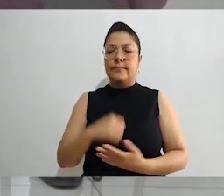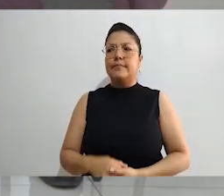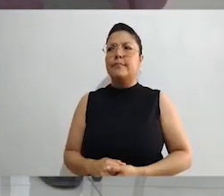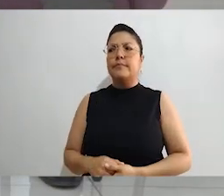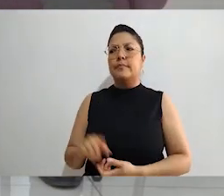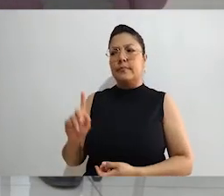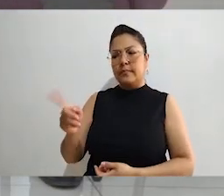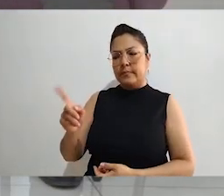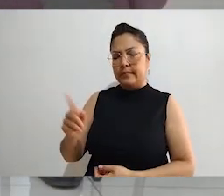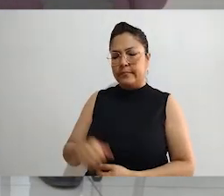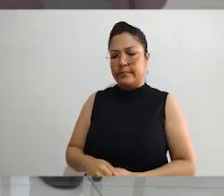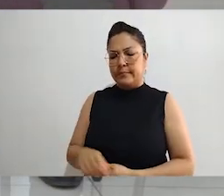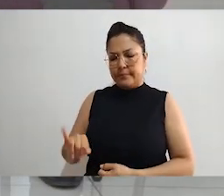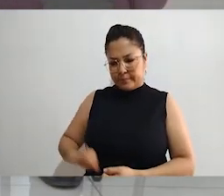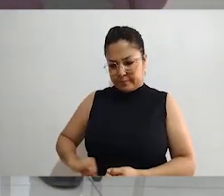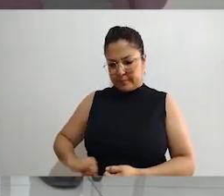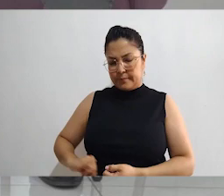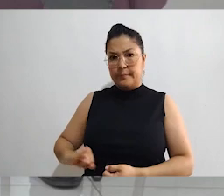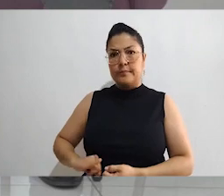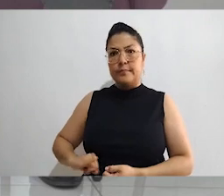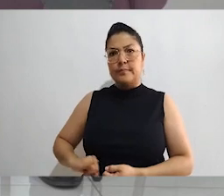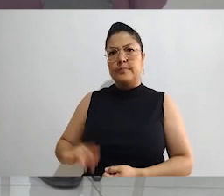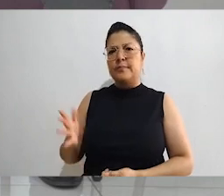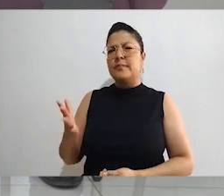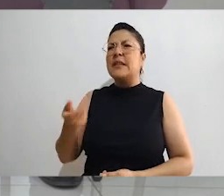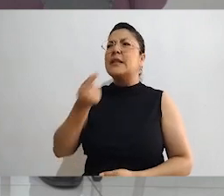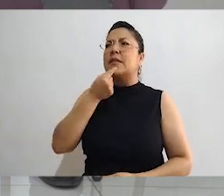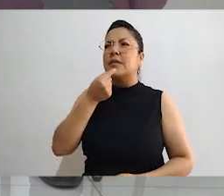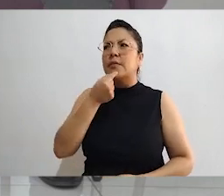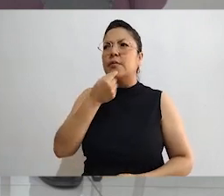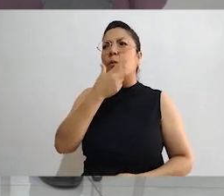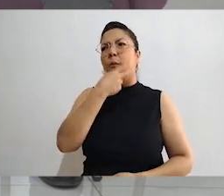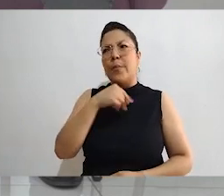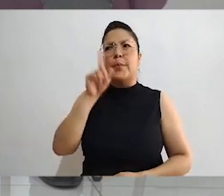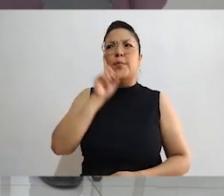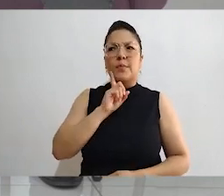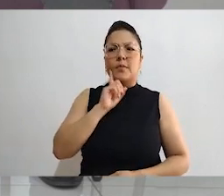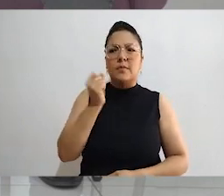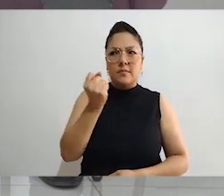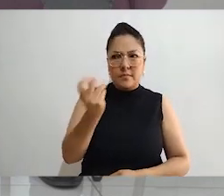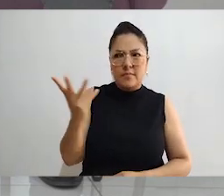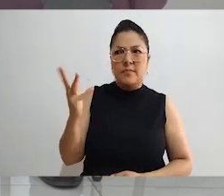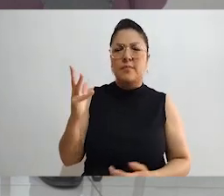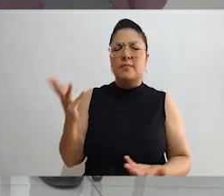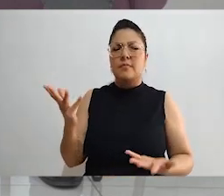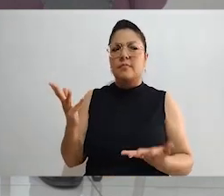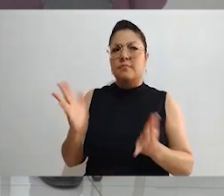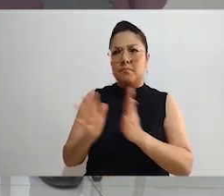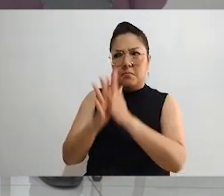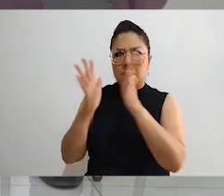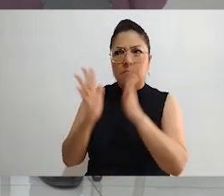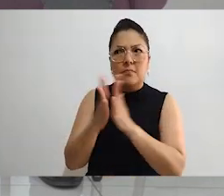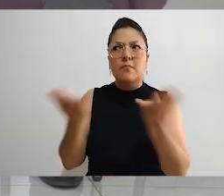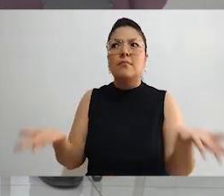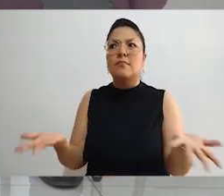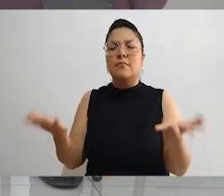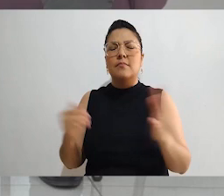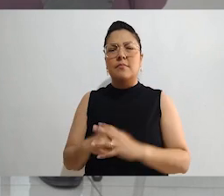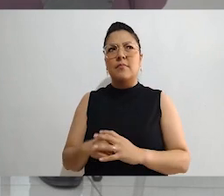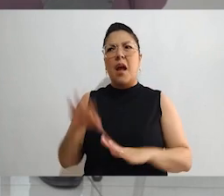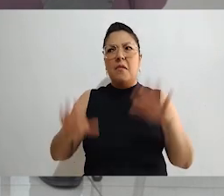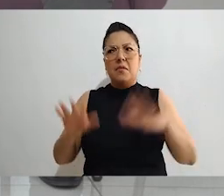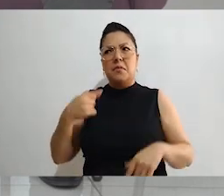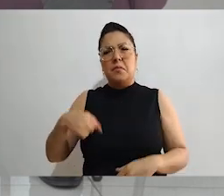que mencionas. La participación de las infancias es un tema que generalmente no mencionamos, porque estamos como